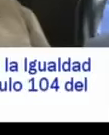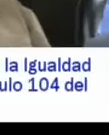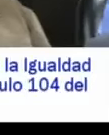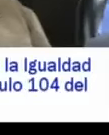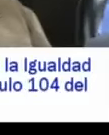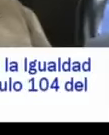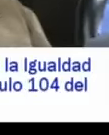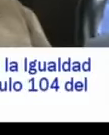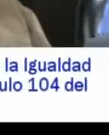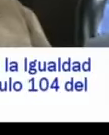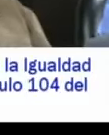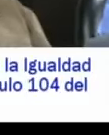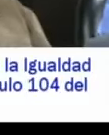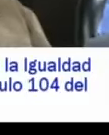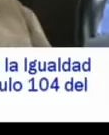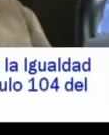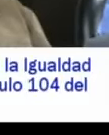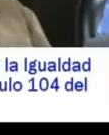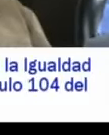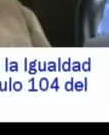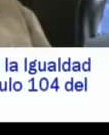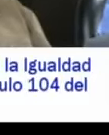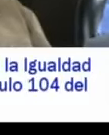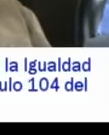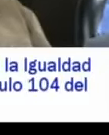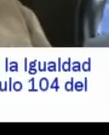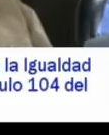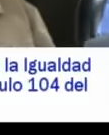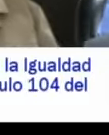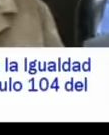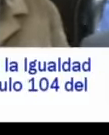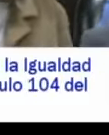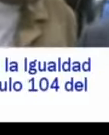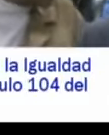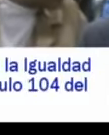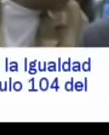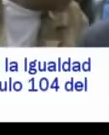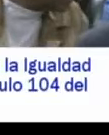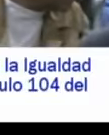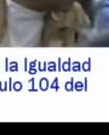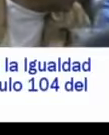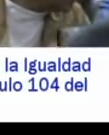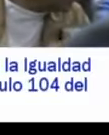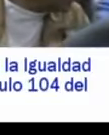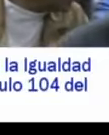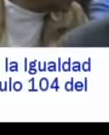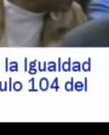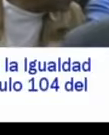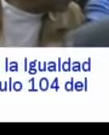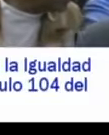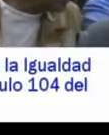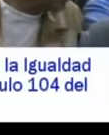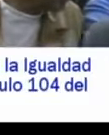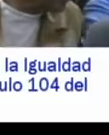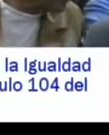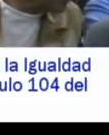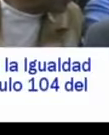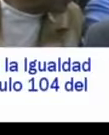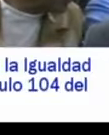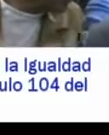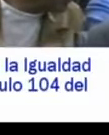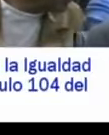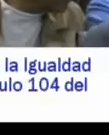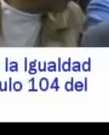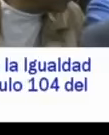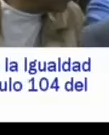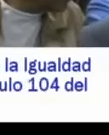se ha dedicado desde que comenzamos en el 2021, además, a legislar y a fortalecer y hacer cable